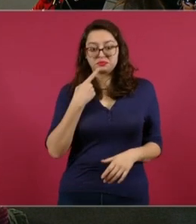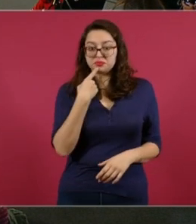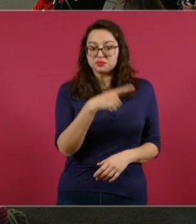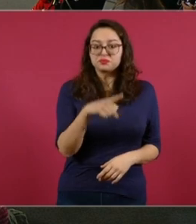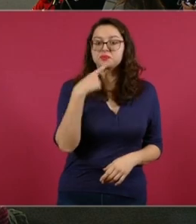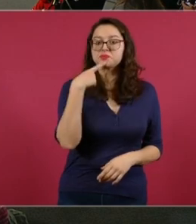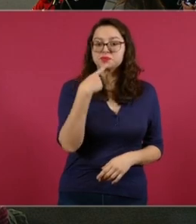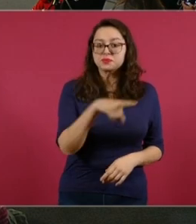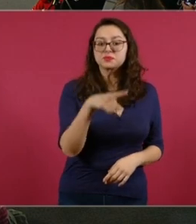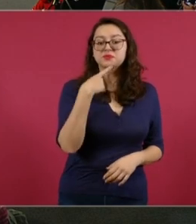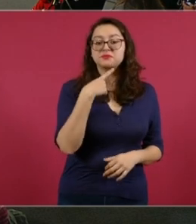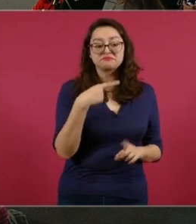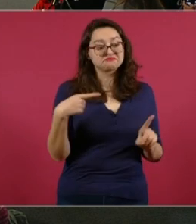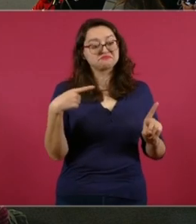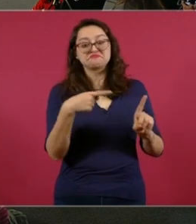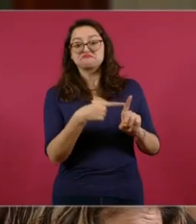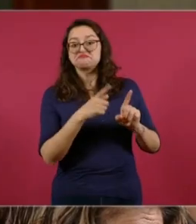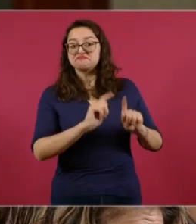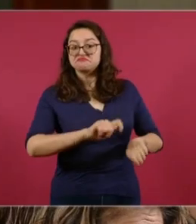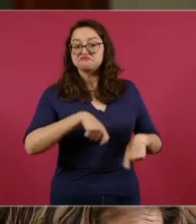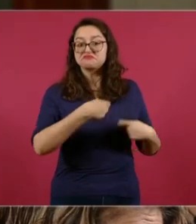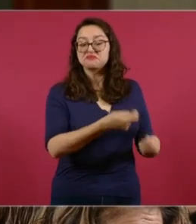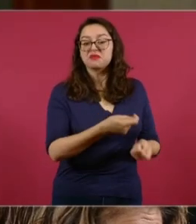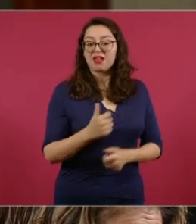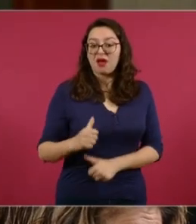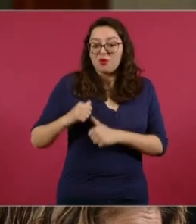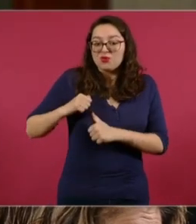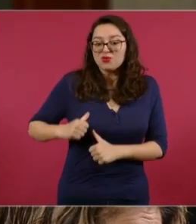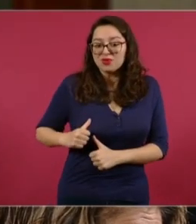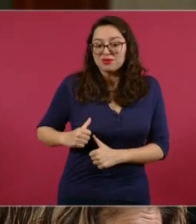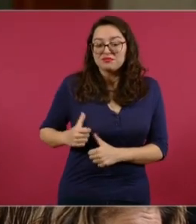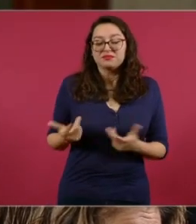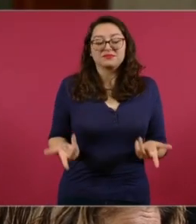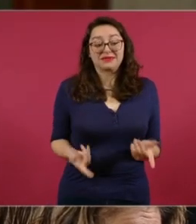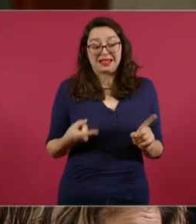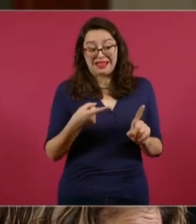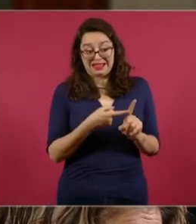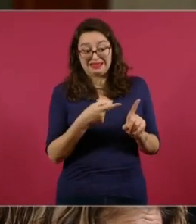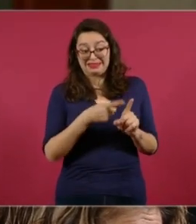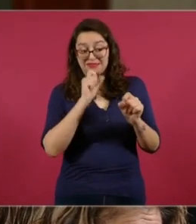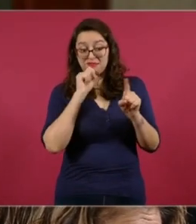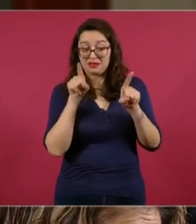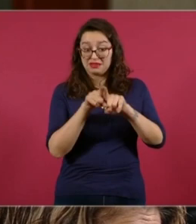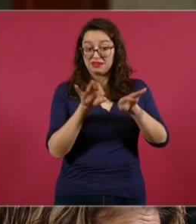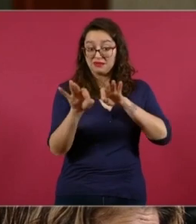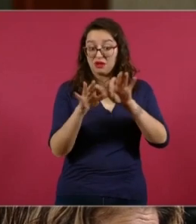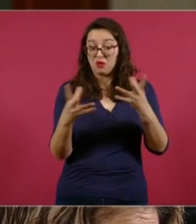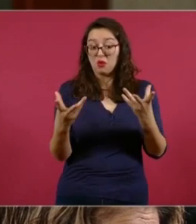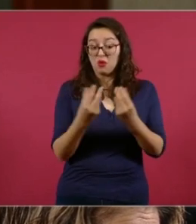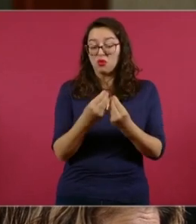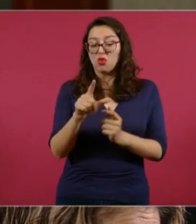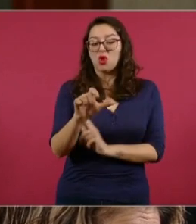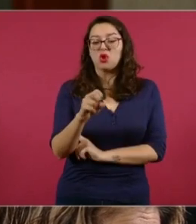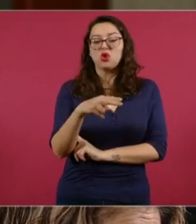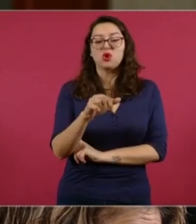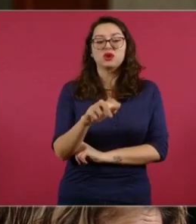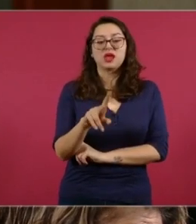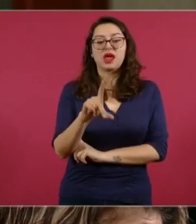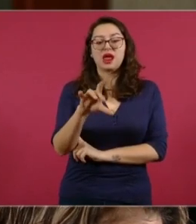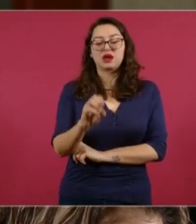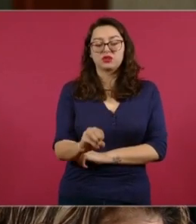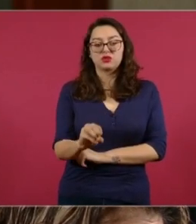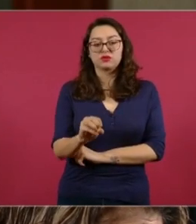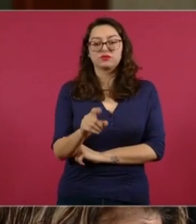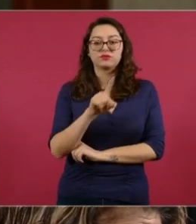Pero a este servidor de la CENER también se le relaciona con personajes como Leonardo Cornejo Serrano, quien ha sido pieza clave en el proyecto de